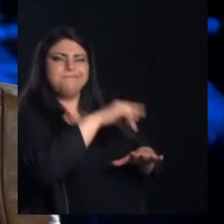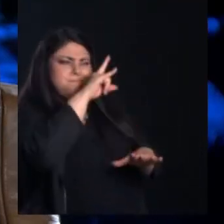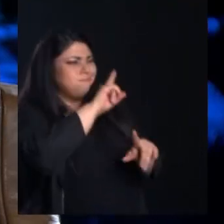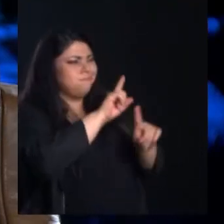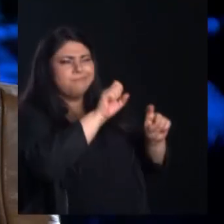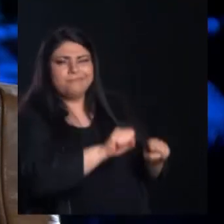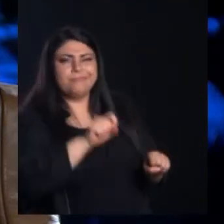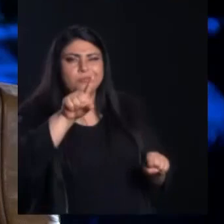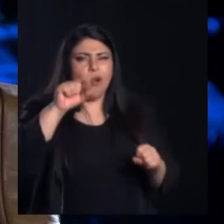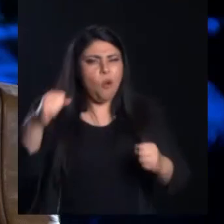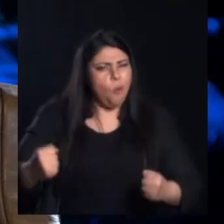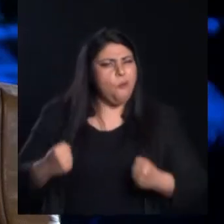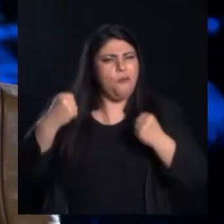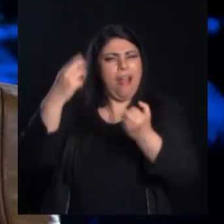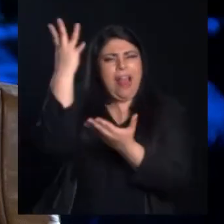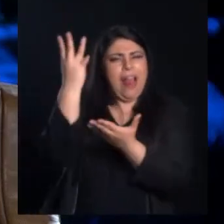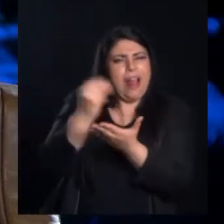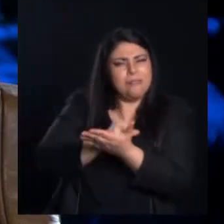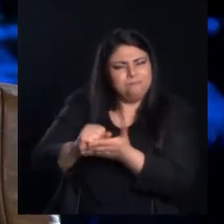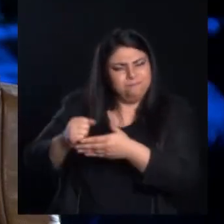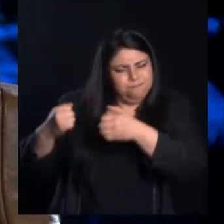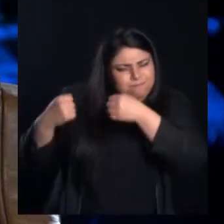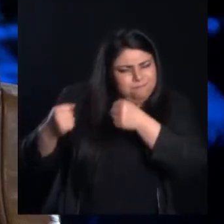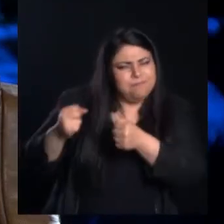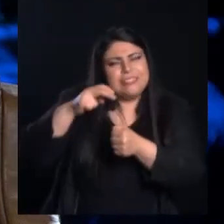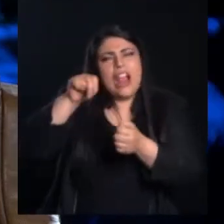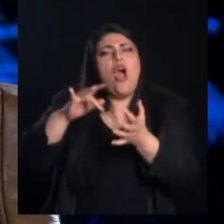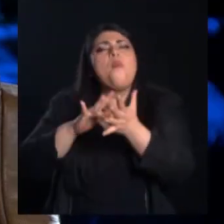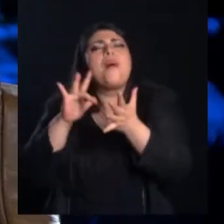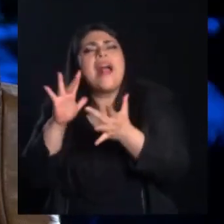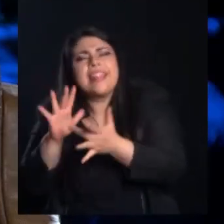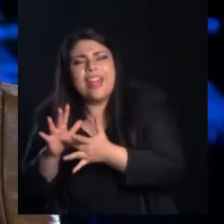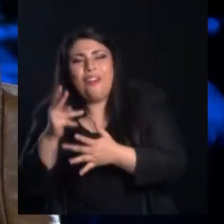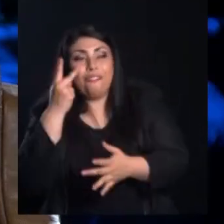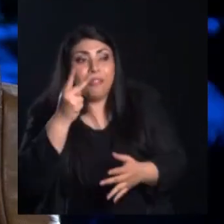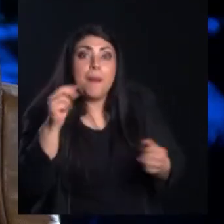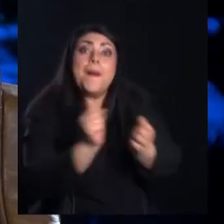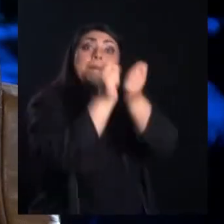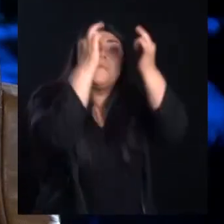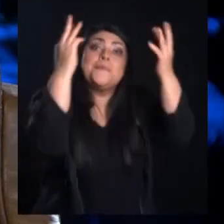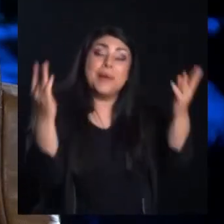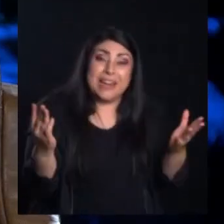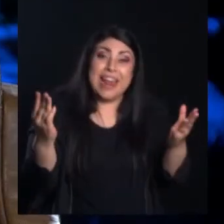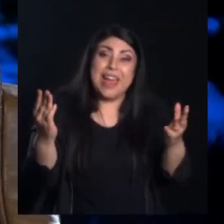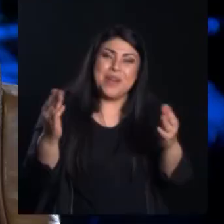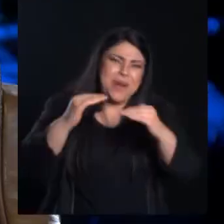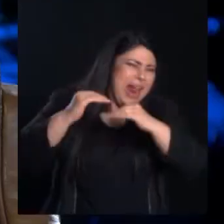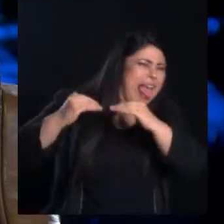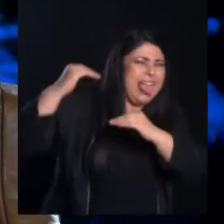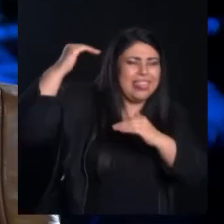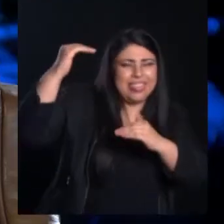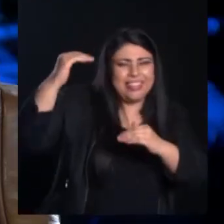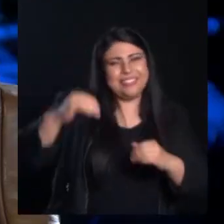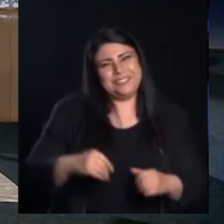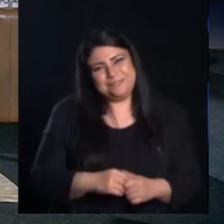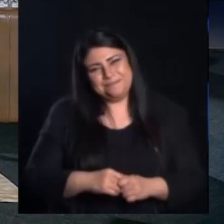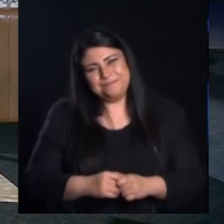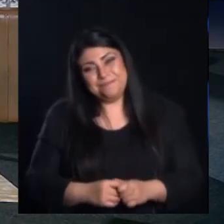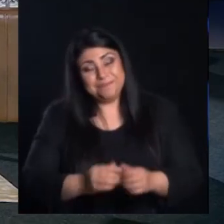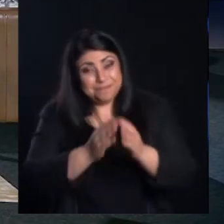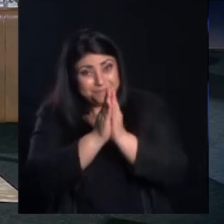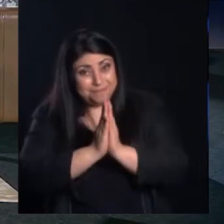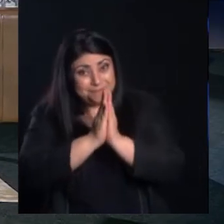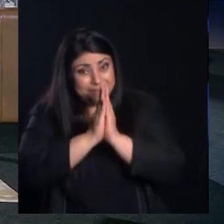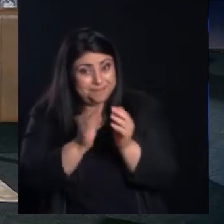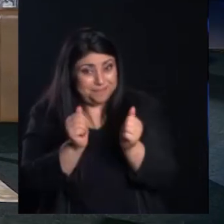empoderado por el espíritu santo vas a ver milagros señales y prodigios quisiera terminar orando